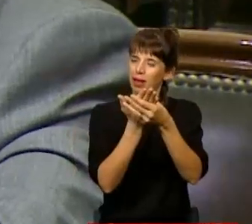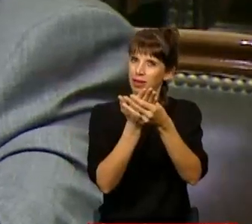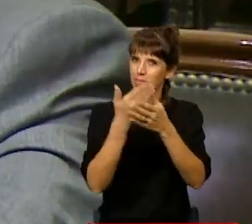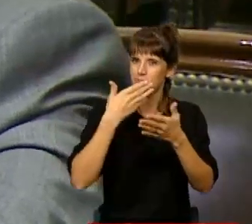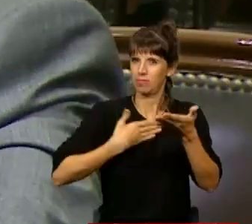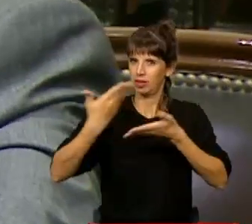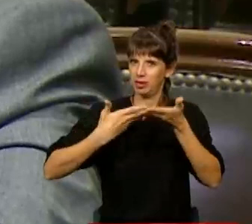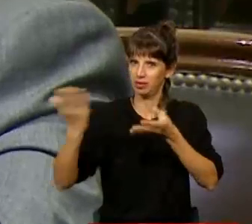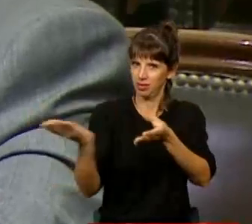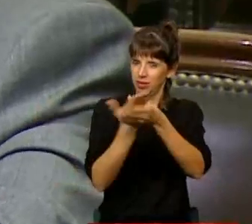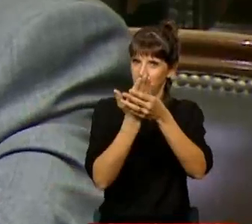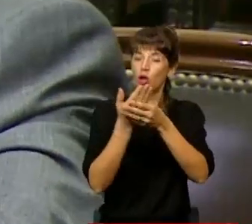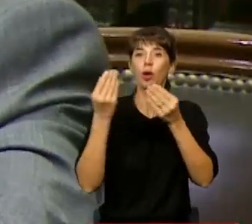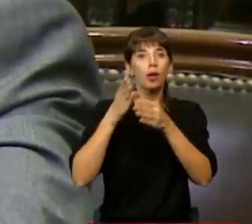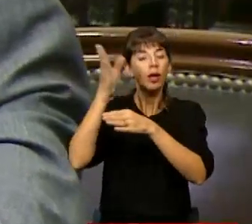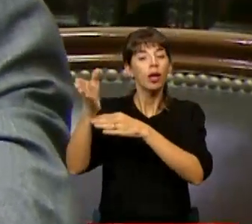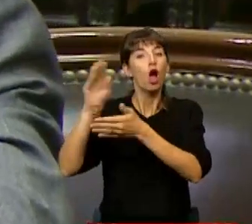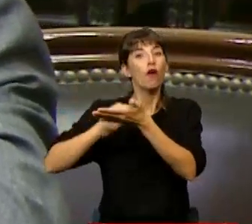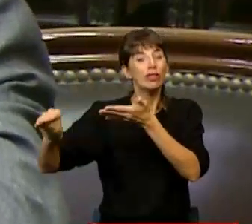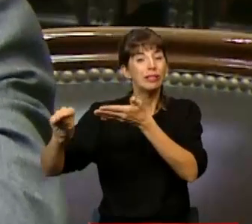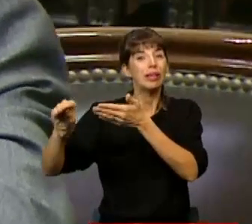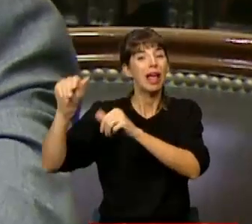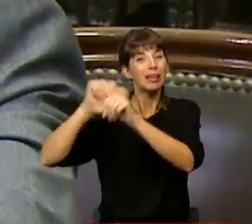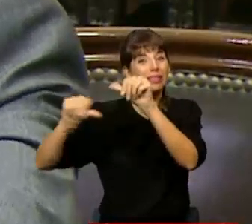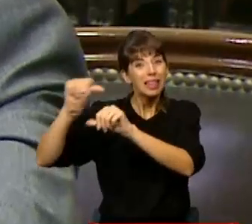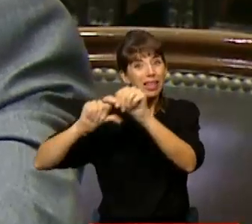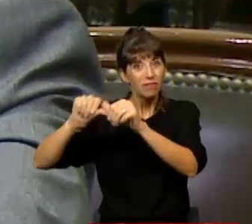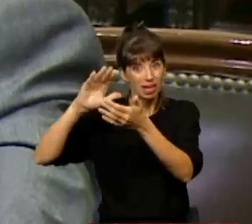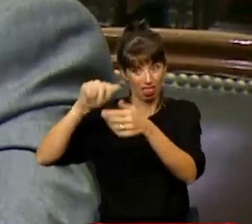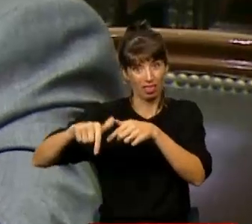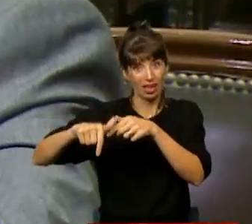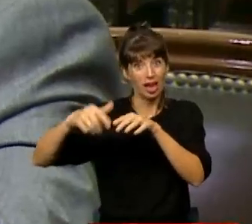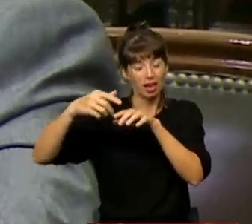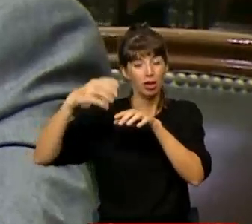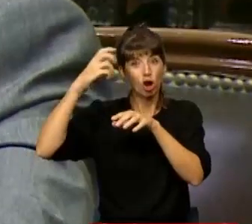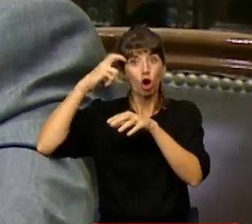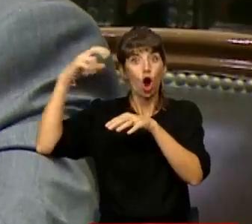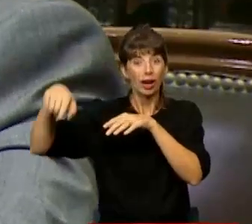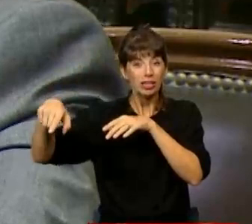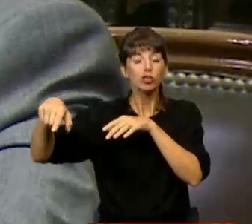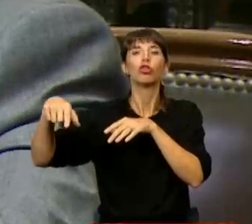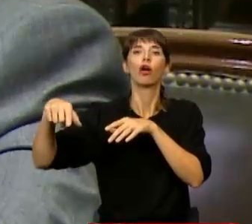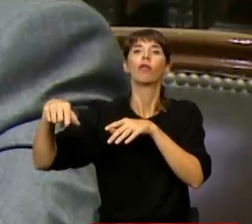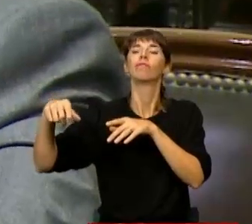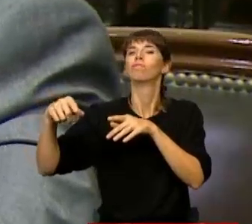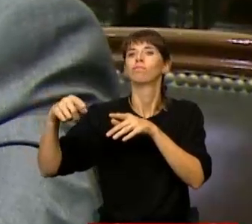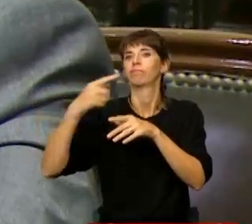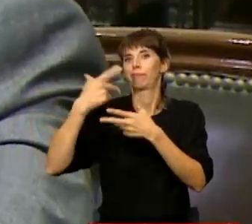tengo, porque cuando recurrí a la Oficina Científica Legislativa de este Congreso, no se me permitió que se